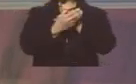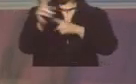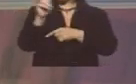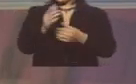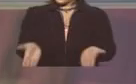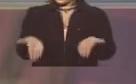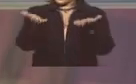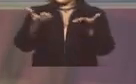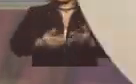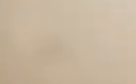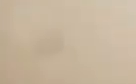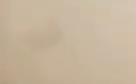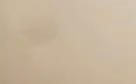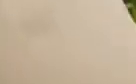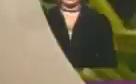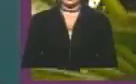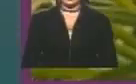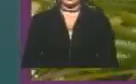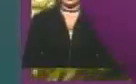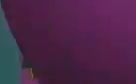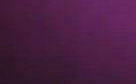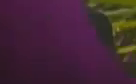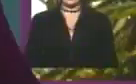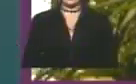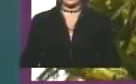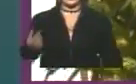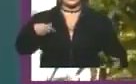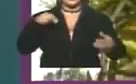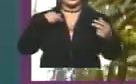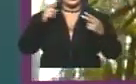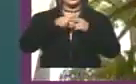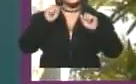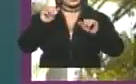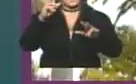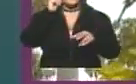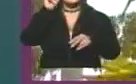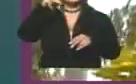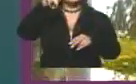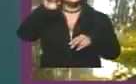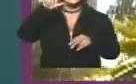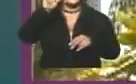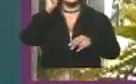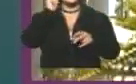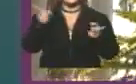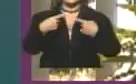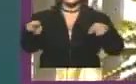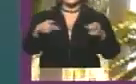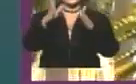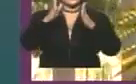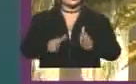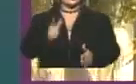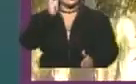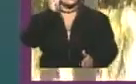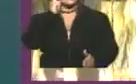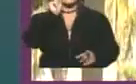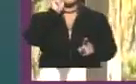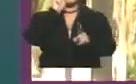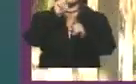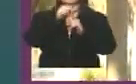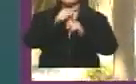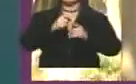nuestra cultura venezolana. Adelante. Yo soy Milagros Figuera, músico